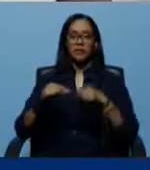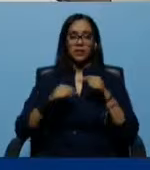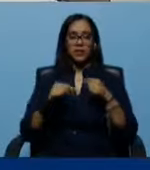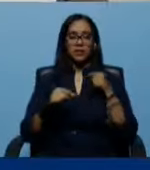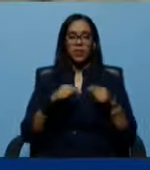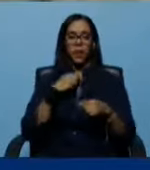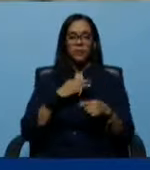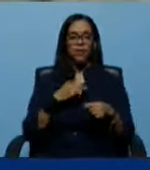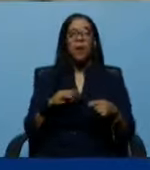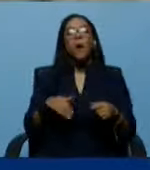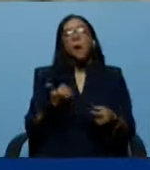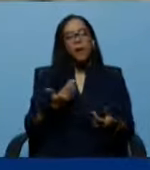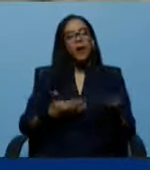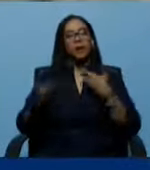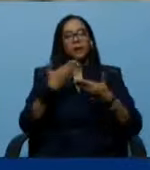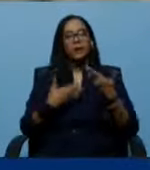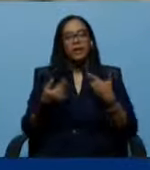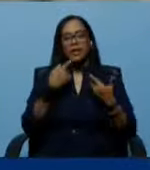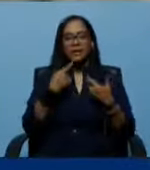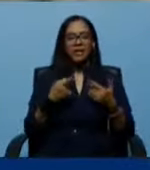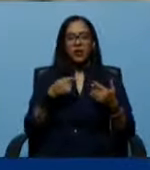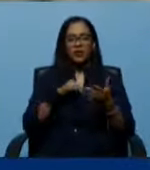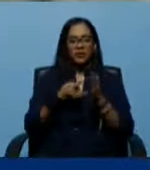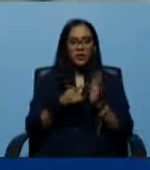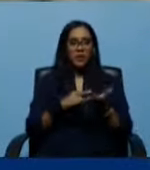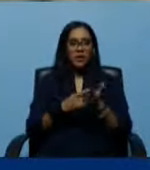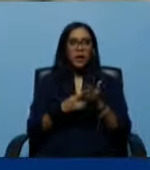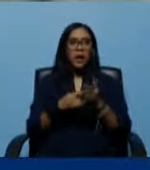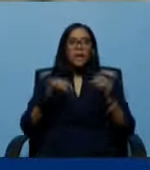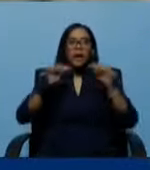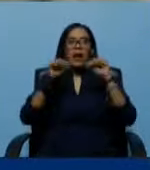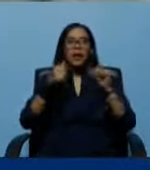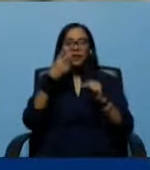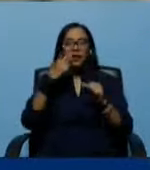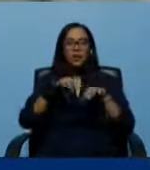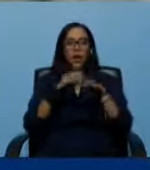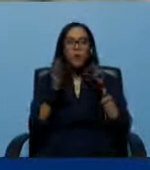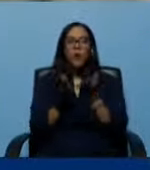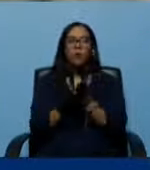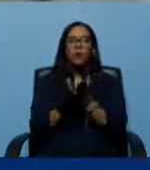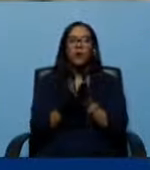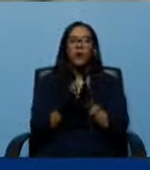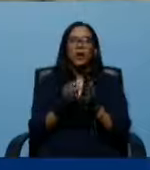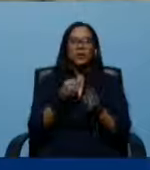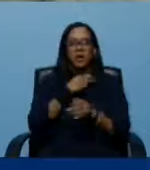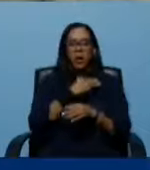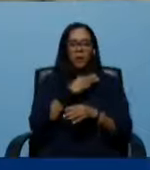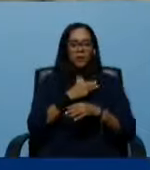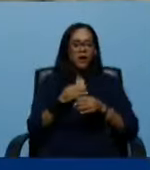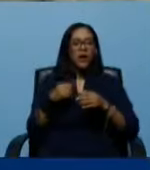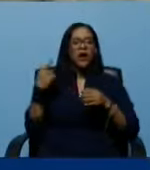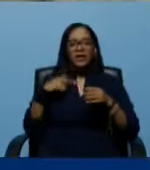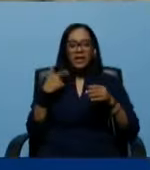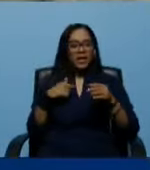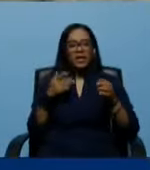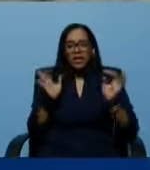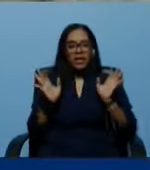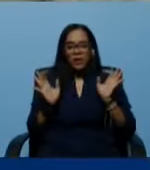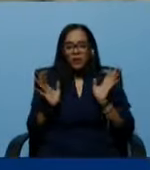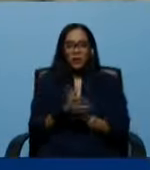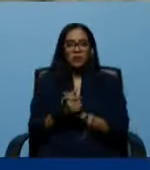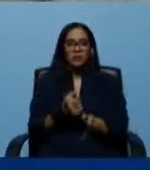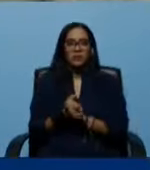museo, pudiera complementarnos y decir lo que significa para las artes visuales y del mundo ese museo, que tiene unas joyas